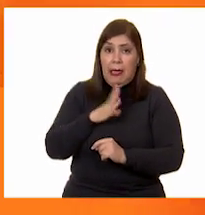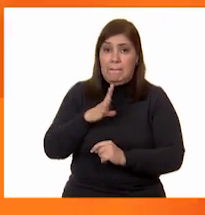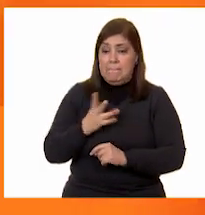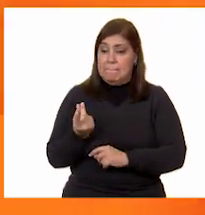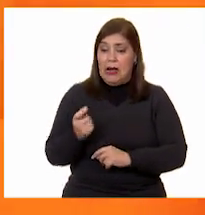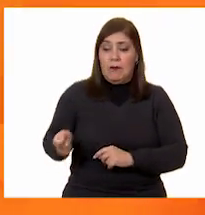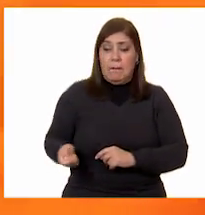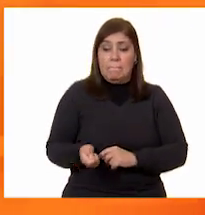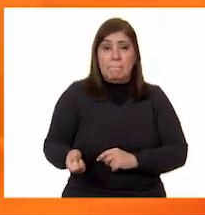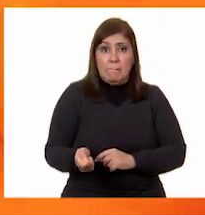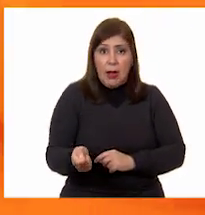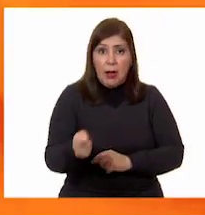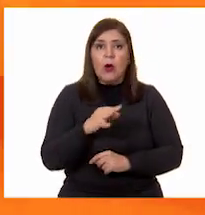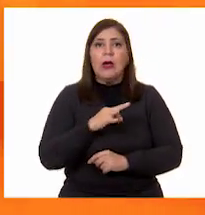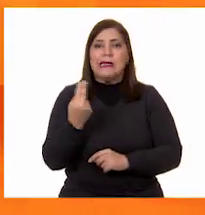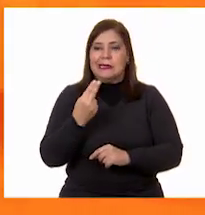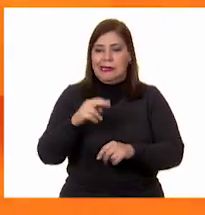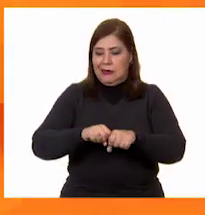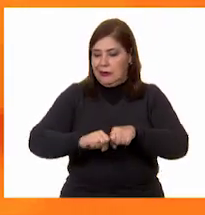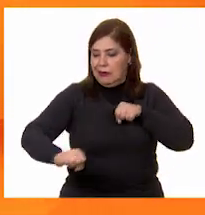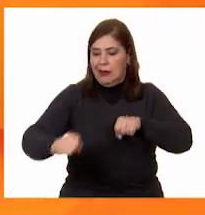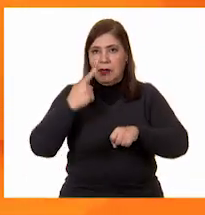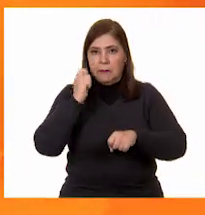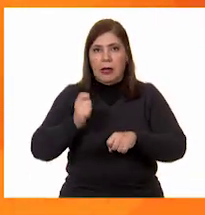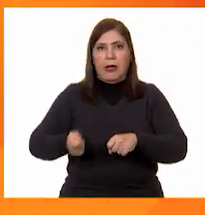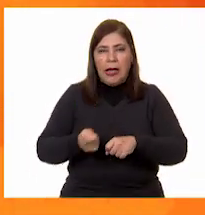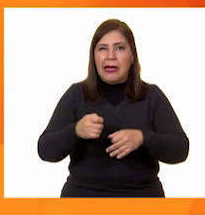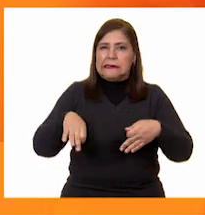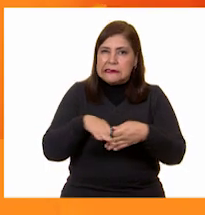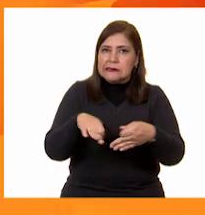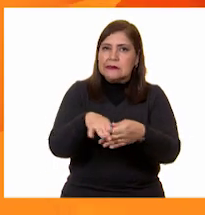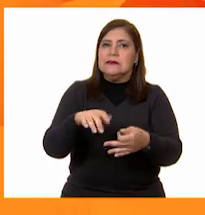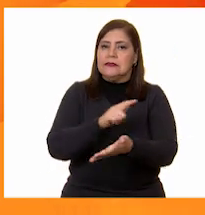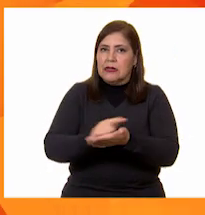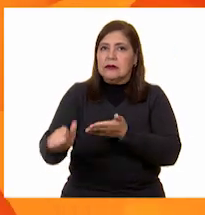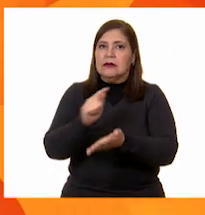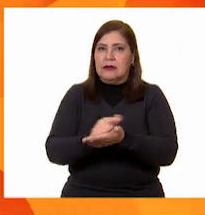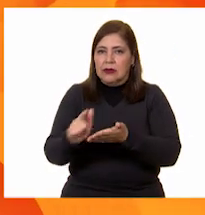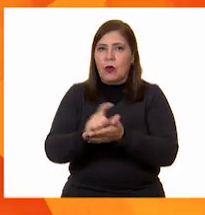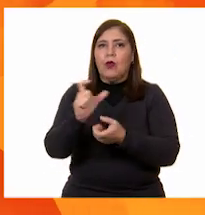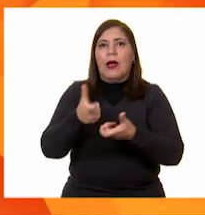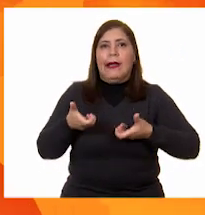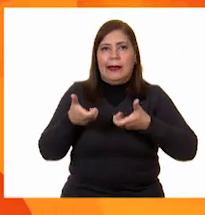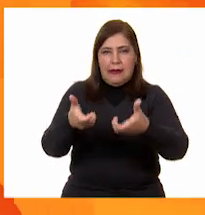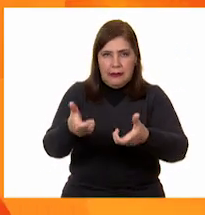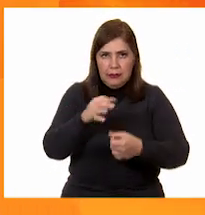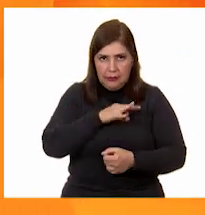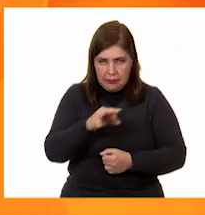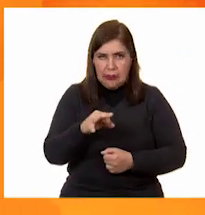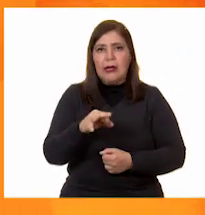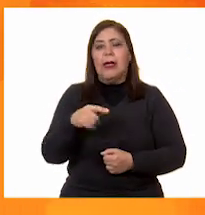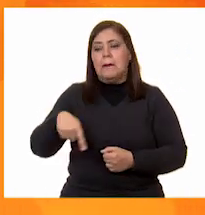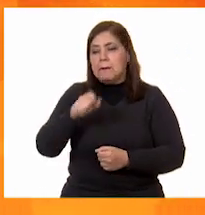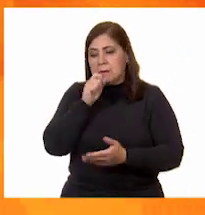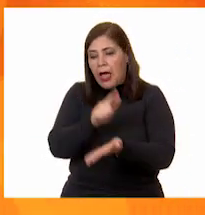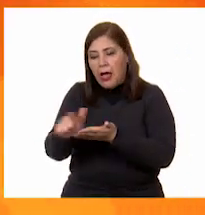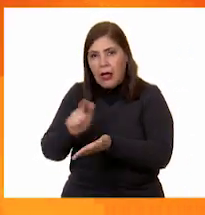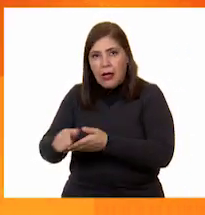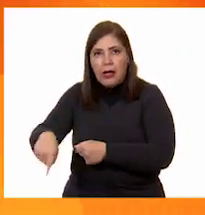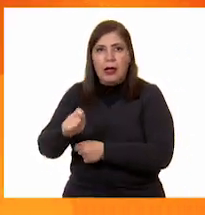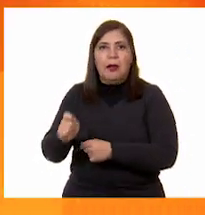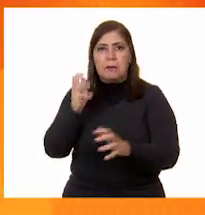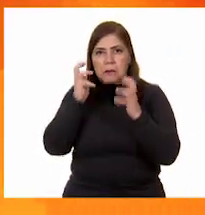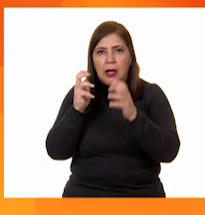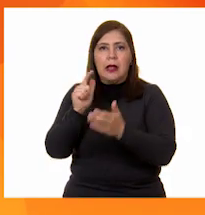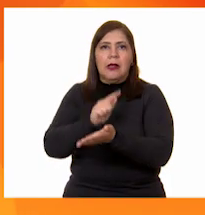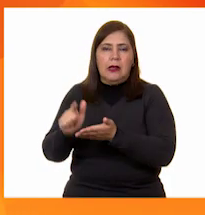debe desinfectar el arnés y la correa de manera frecuente cuando salga a la calle, asear también al perro, en especial